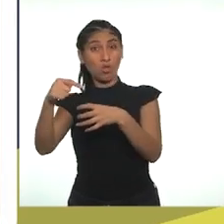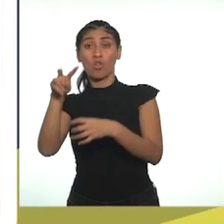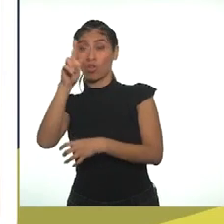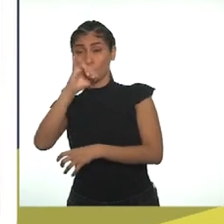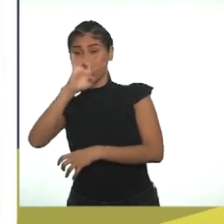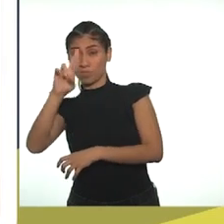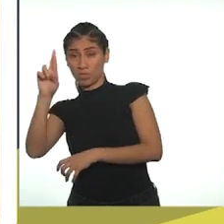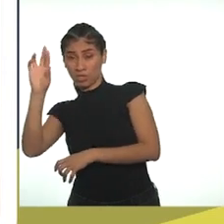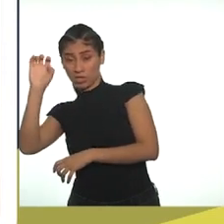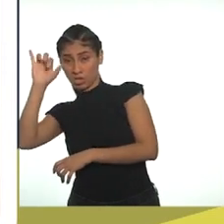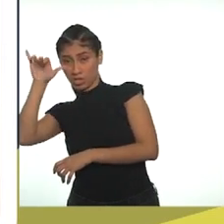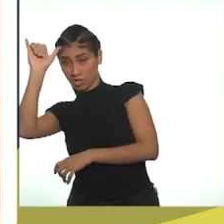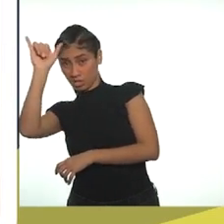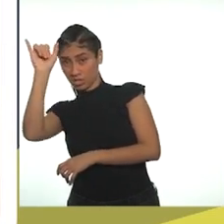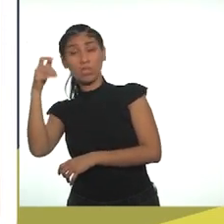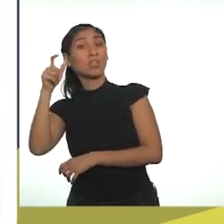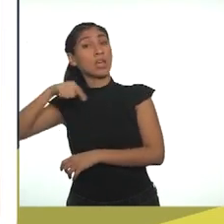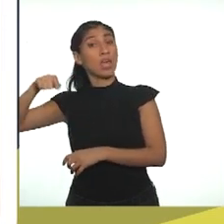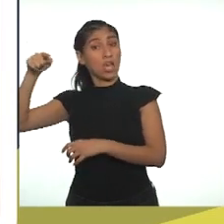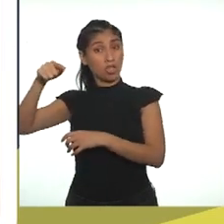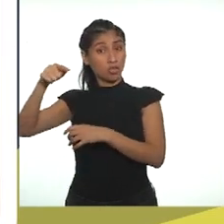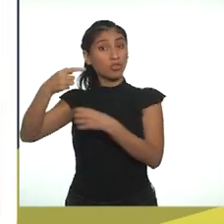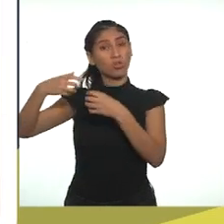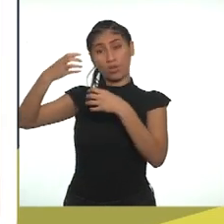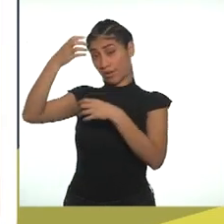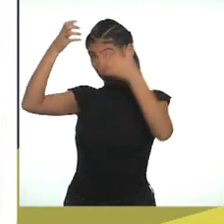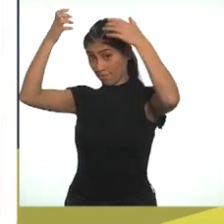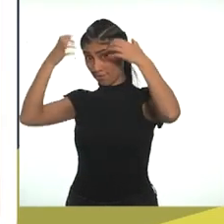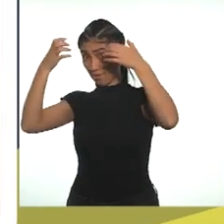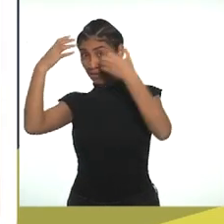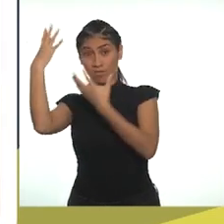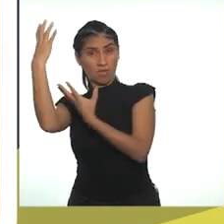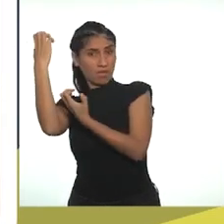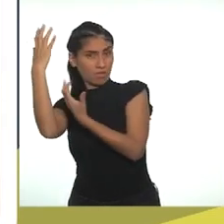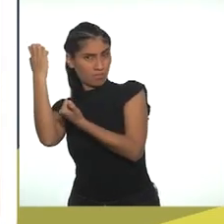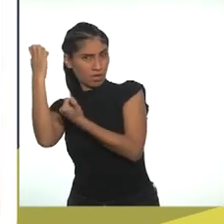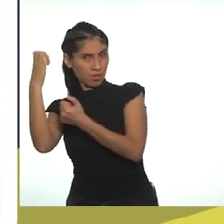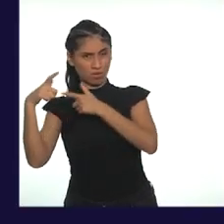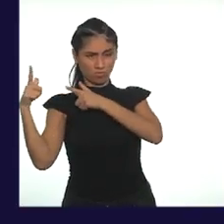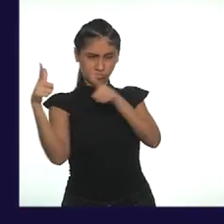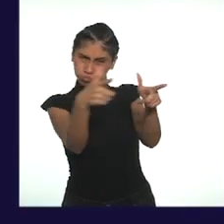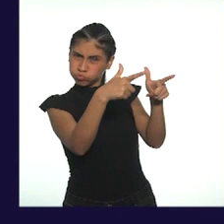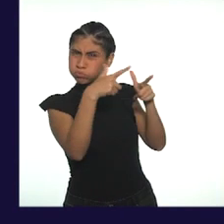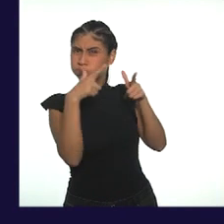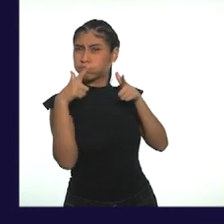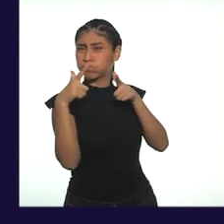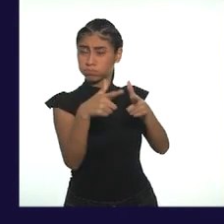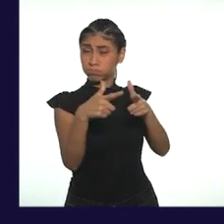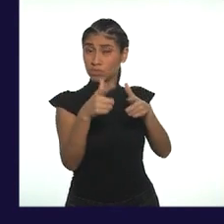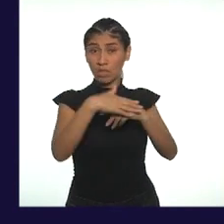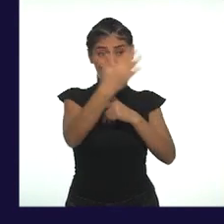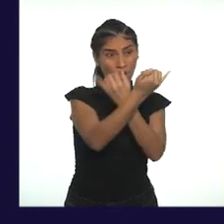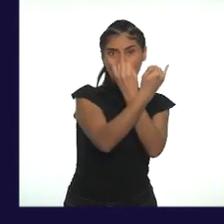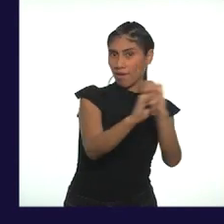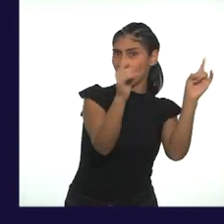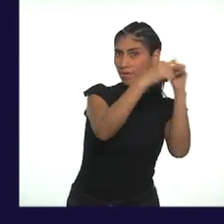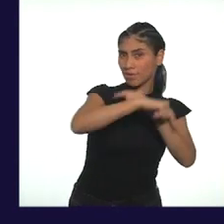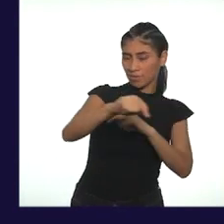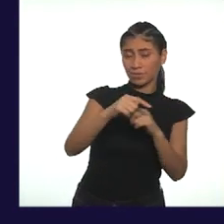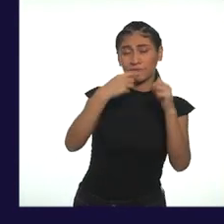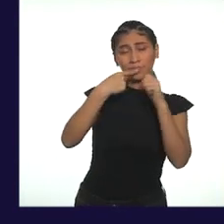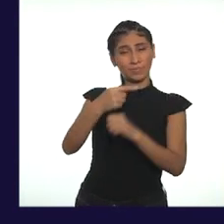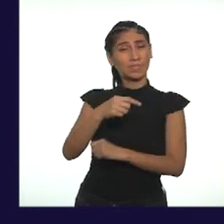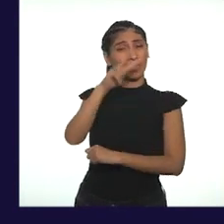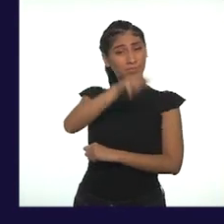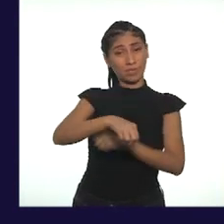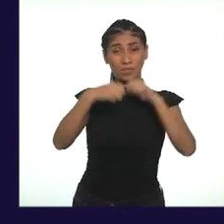quienes eran representantes del rey de España, hasta que se declaró la independencia. Sí, justo conversábamos que el